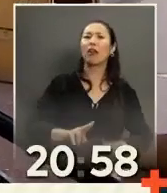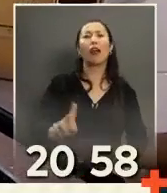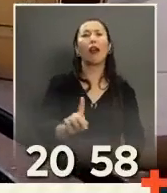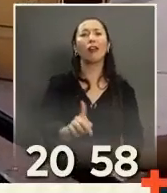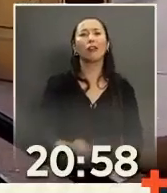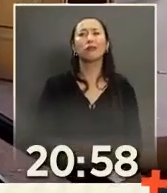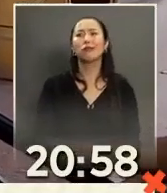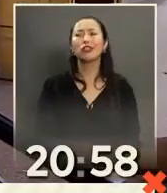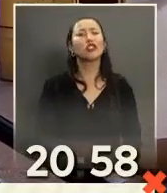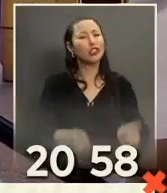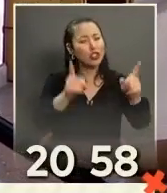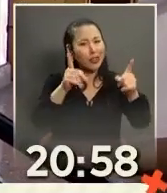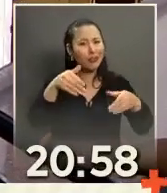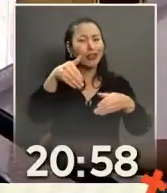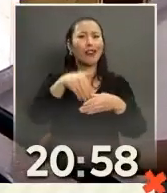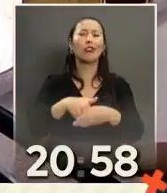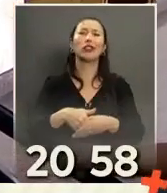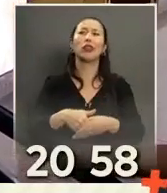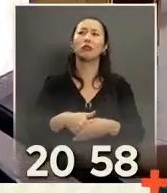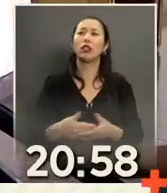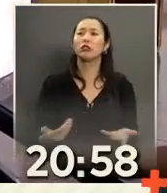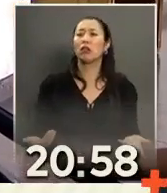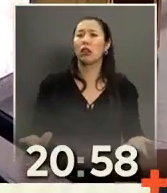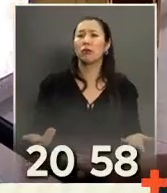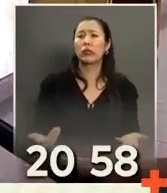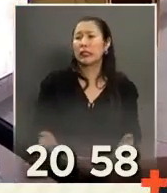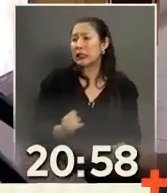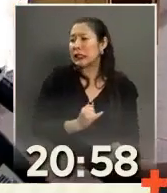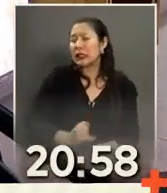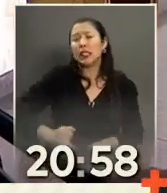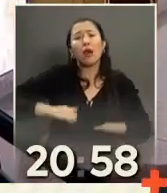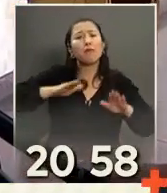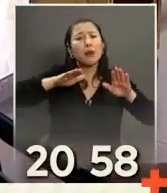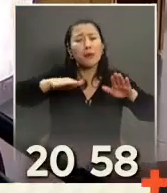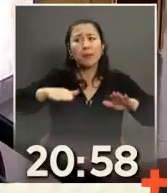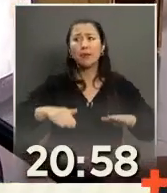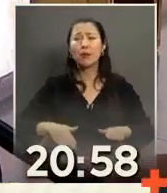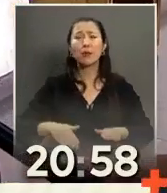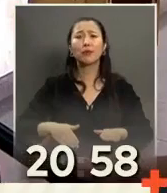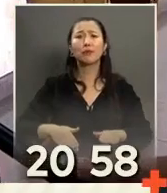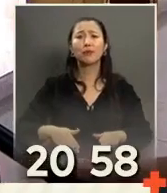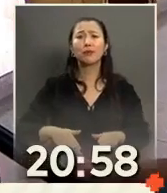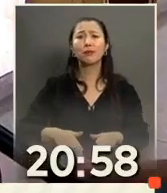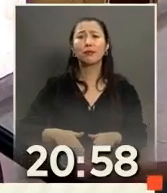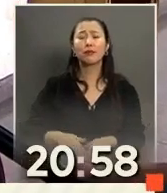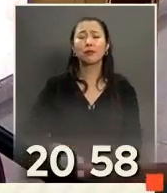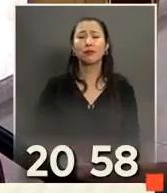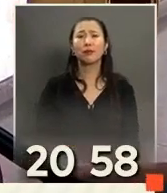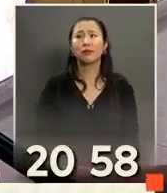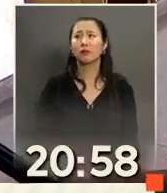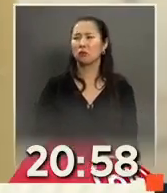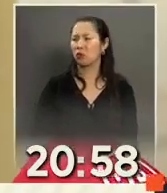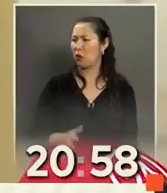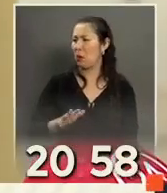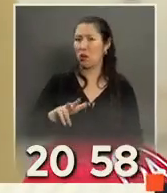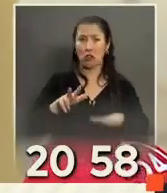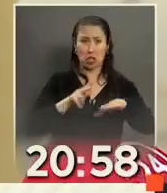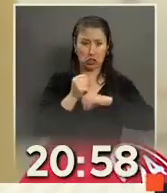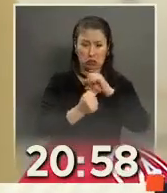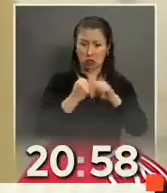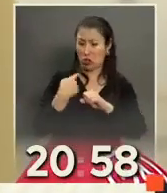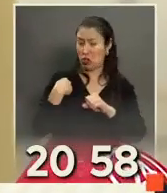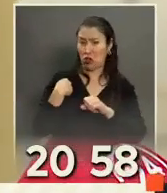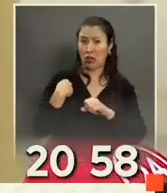Si no votaba. Así que siempre igual. No le digo que desde los unos 18 años. No, mi hijo